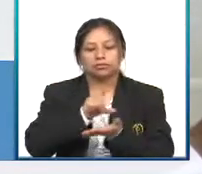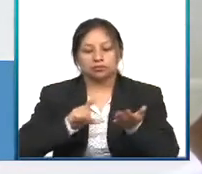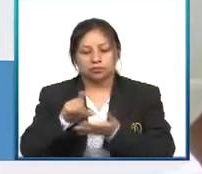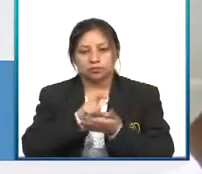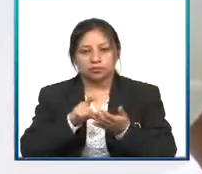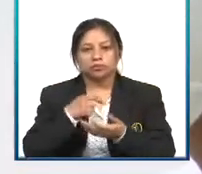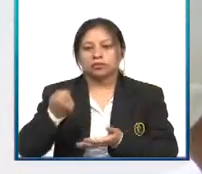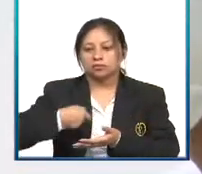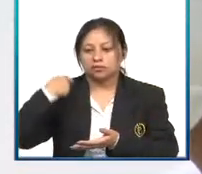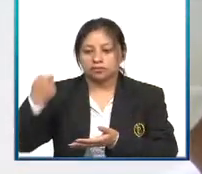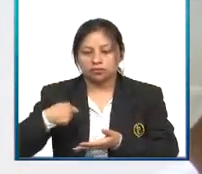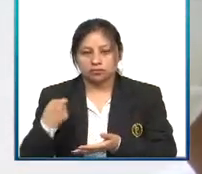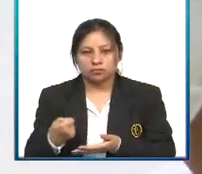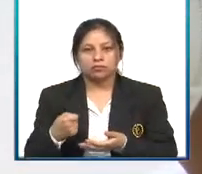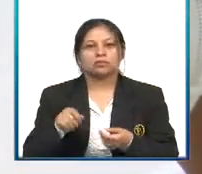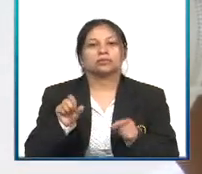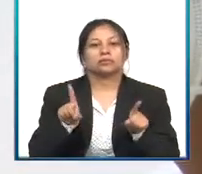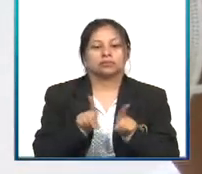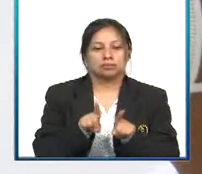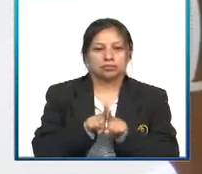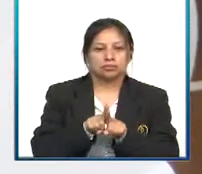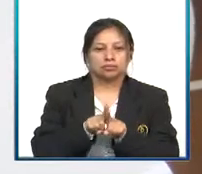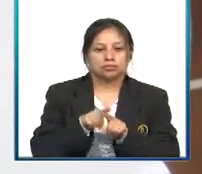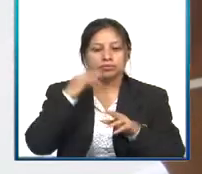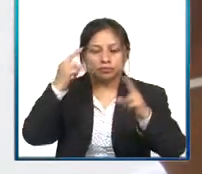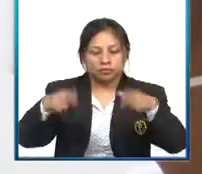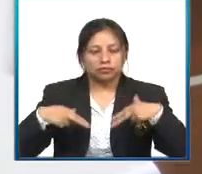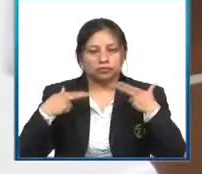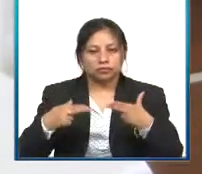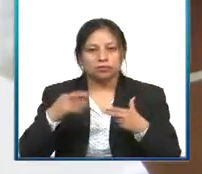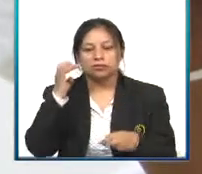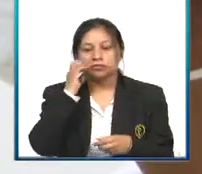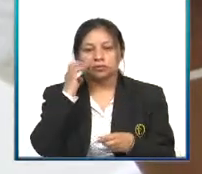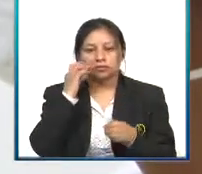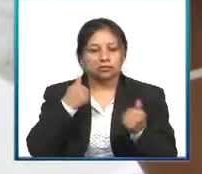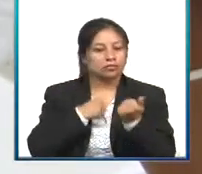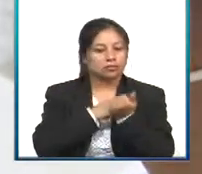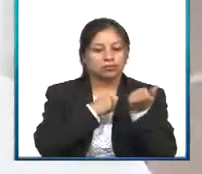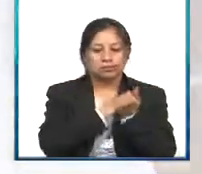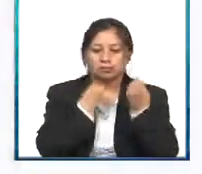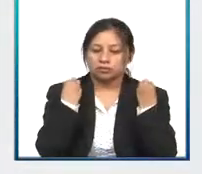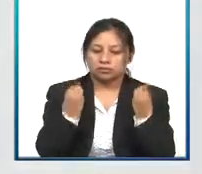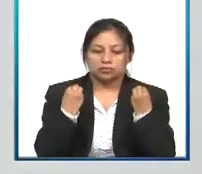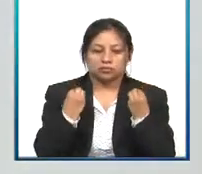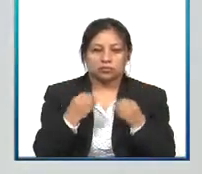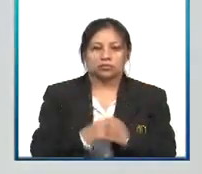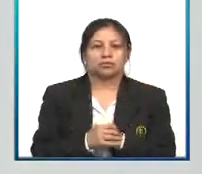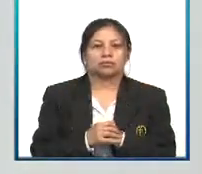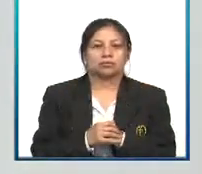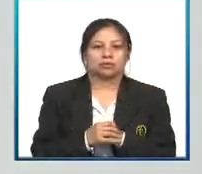con las colegiaturas y a nivel virtual los padres de familia nos ayudaron bastante.